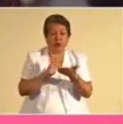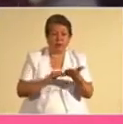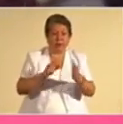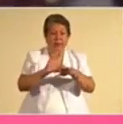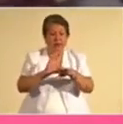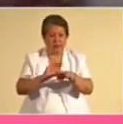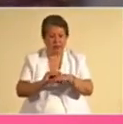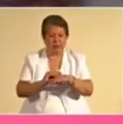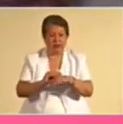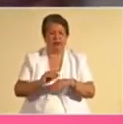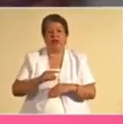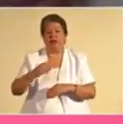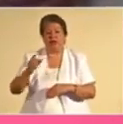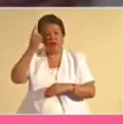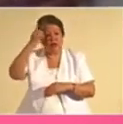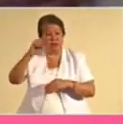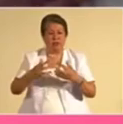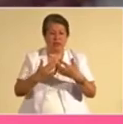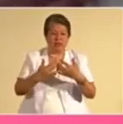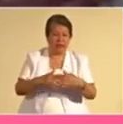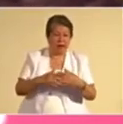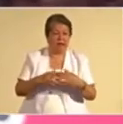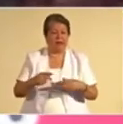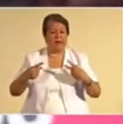amigos empresarios y ciudadanos